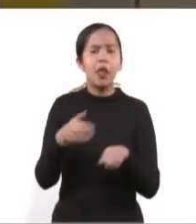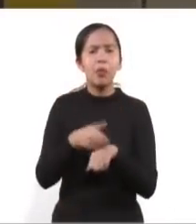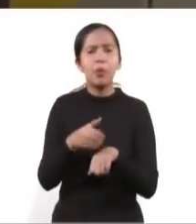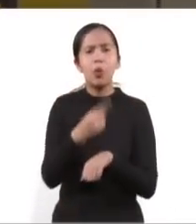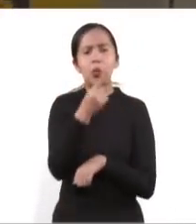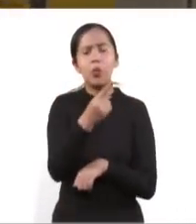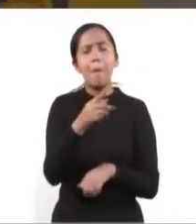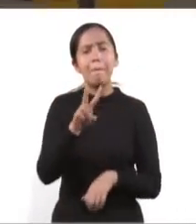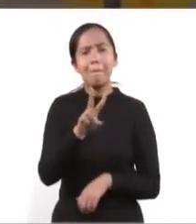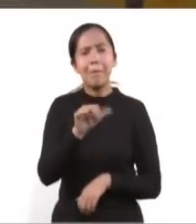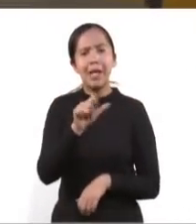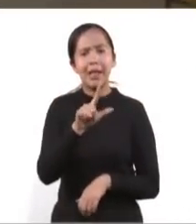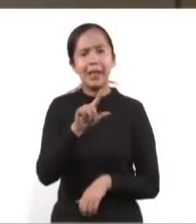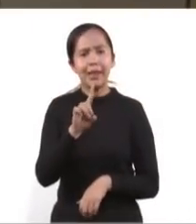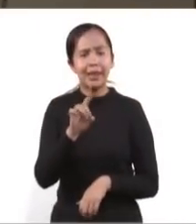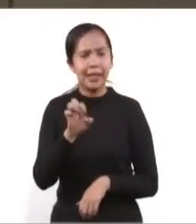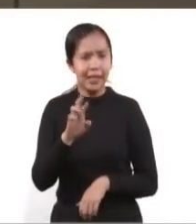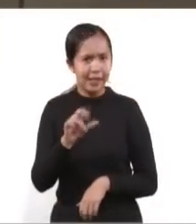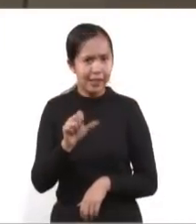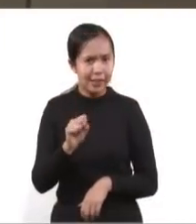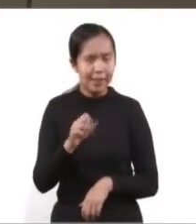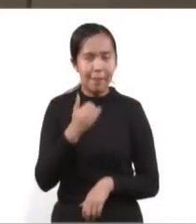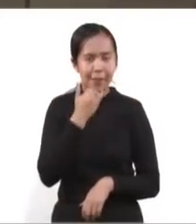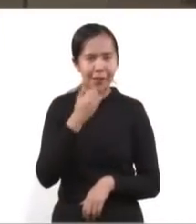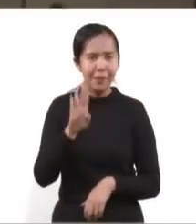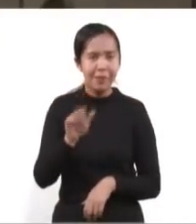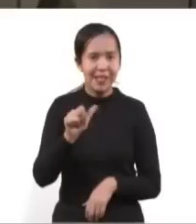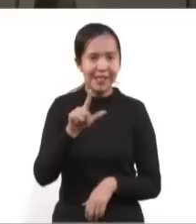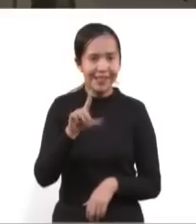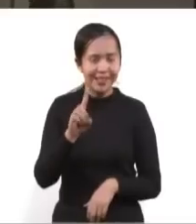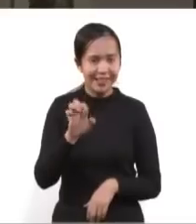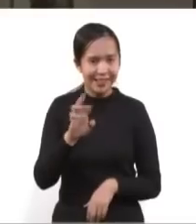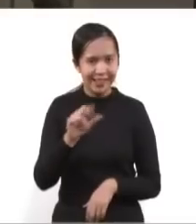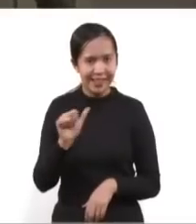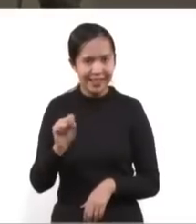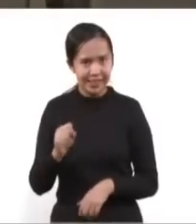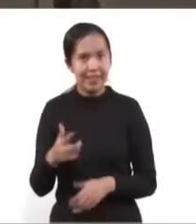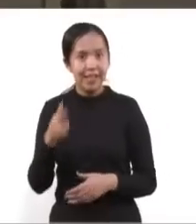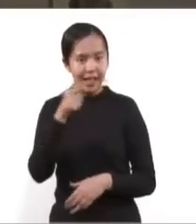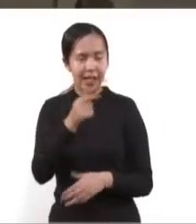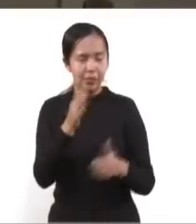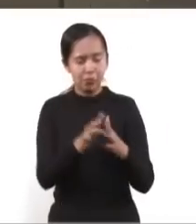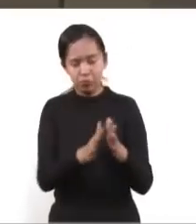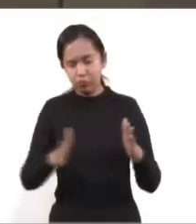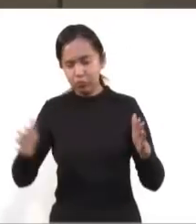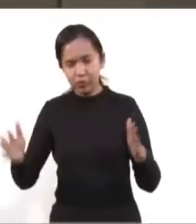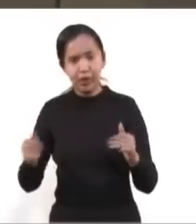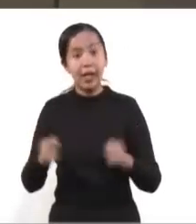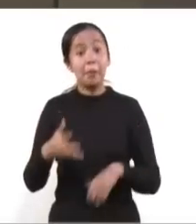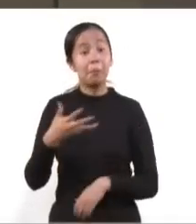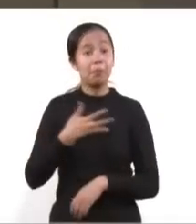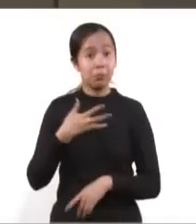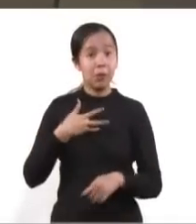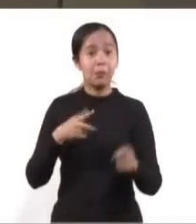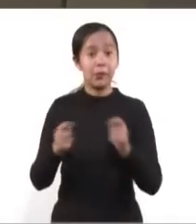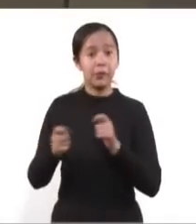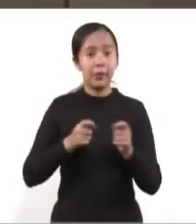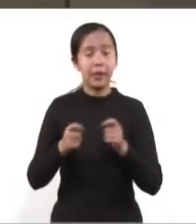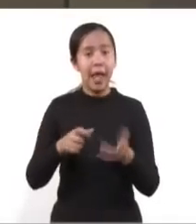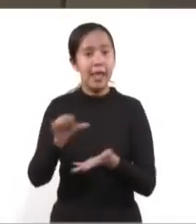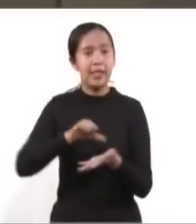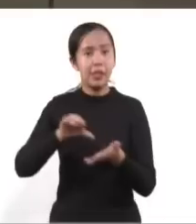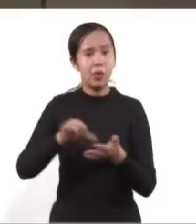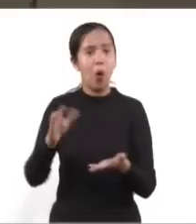Valderas Observatorio, Talleres Zaragoza, todos están perfectamente identificados y esta información está en los tableros mímicos que vimos en el centro de